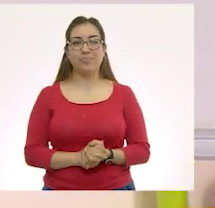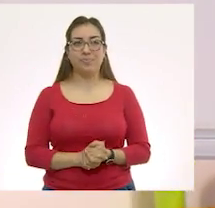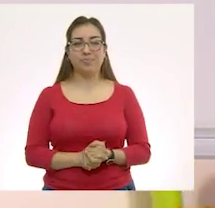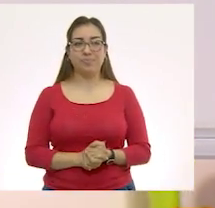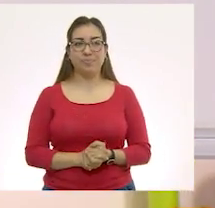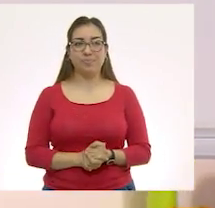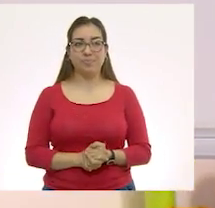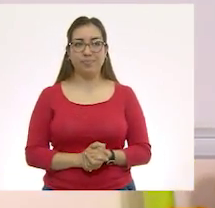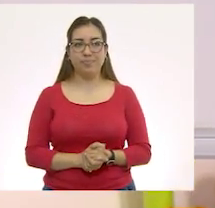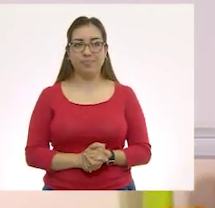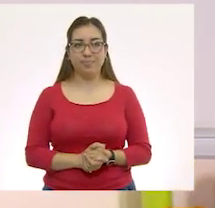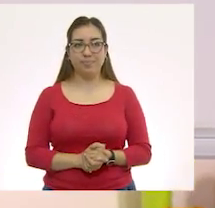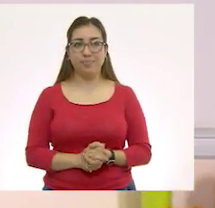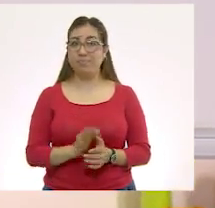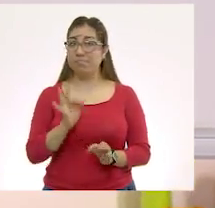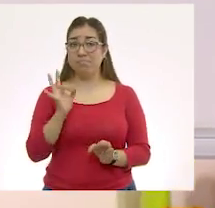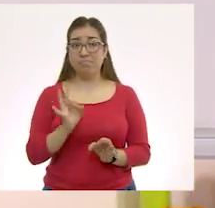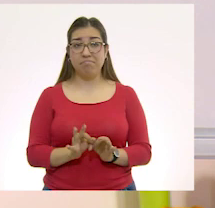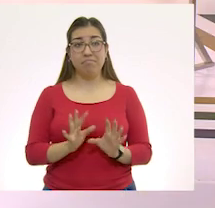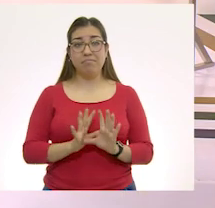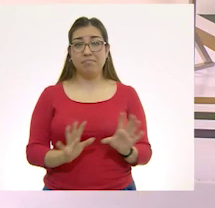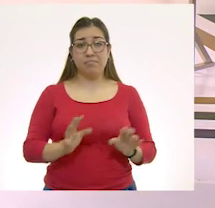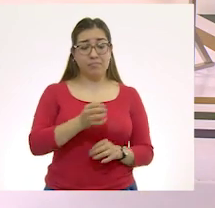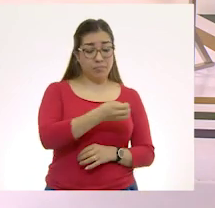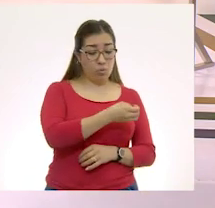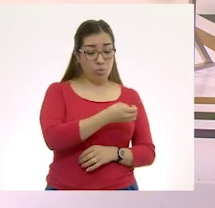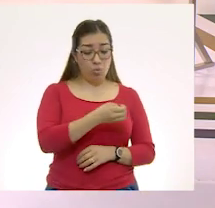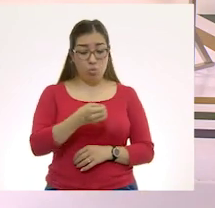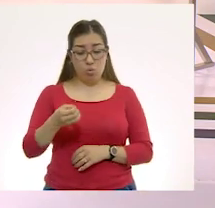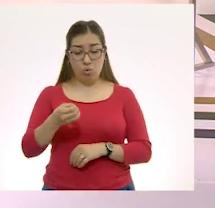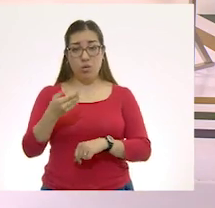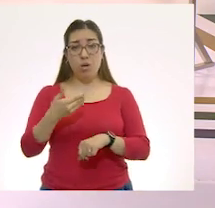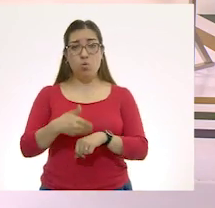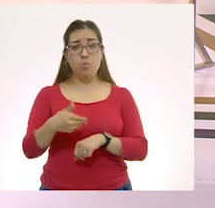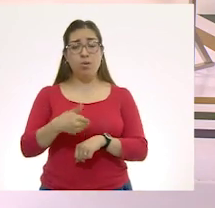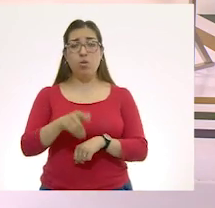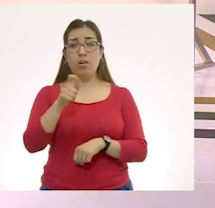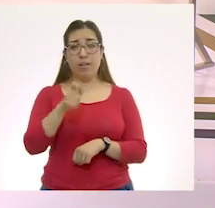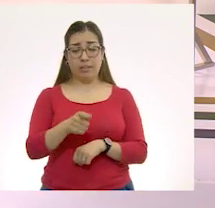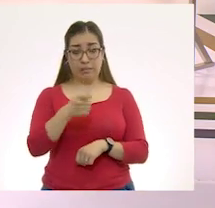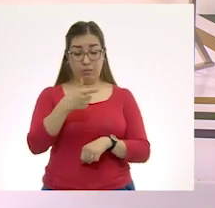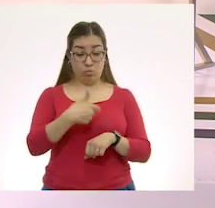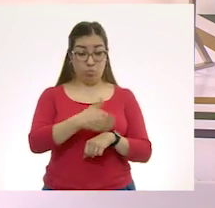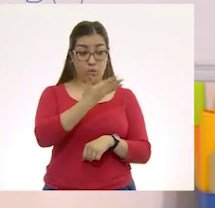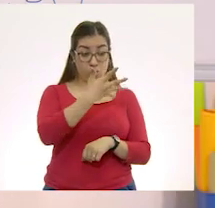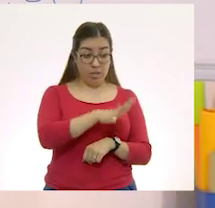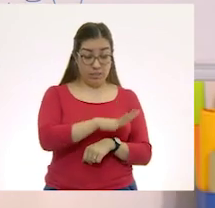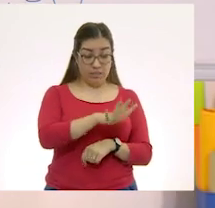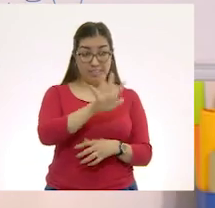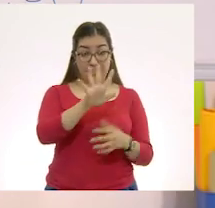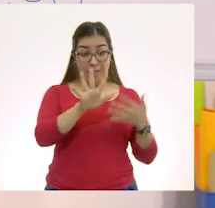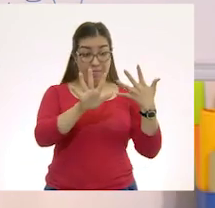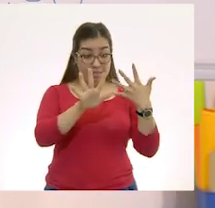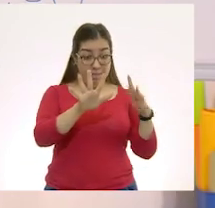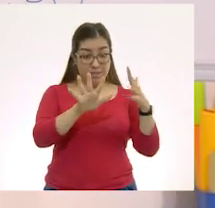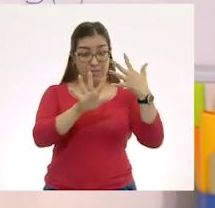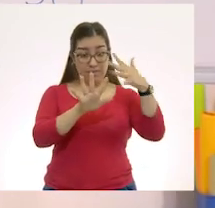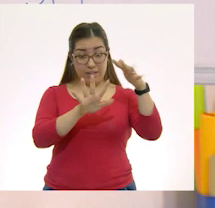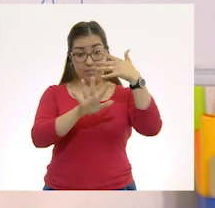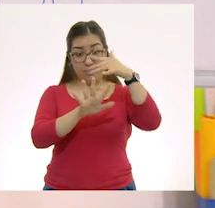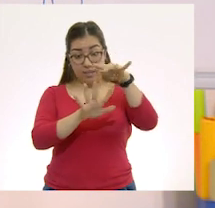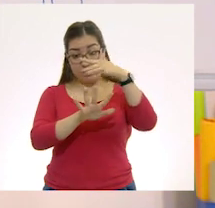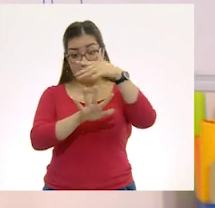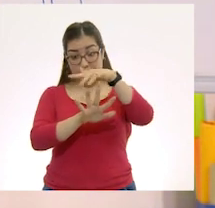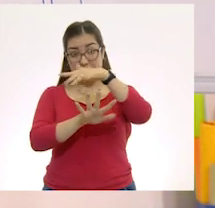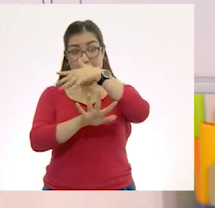construimos una sucesión es decir que el número 10 lo sumamos cinco veces conversos